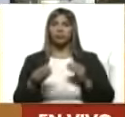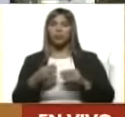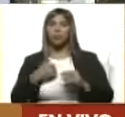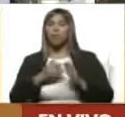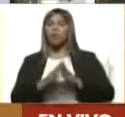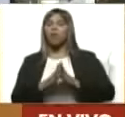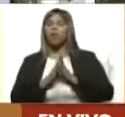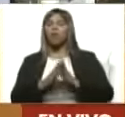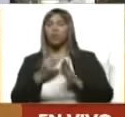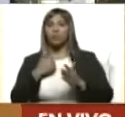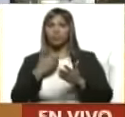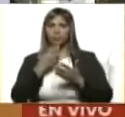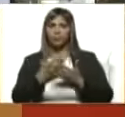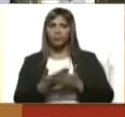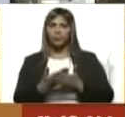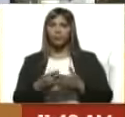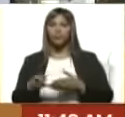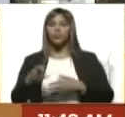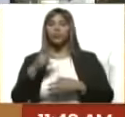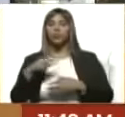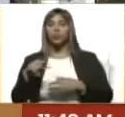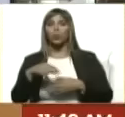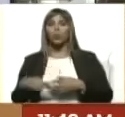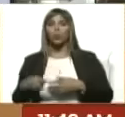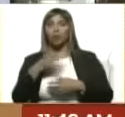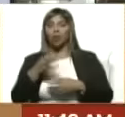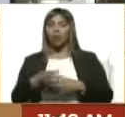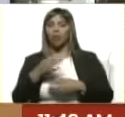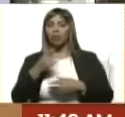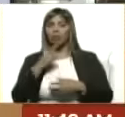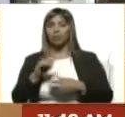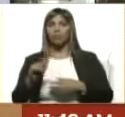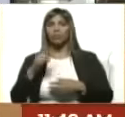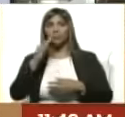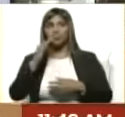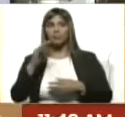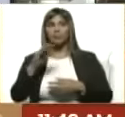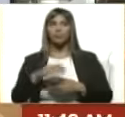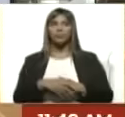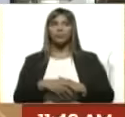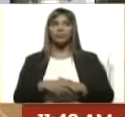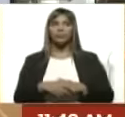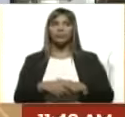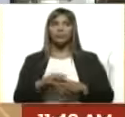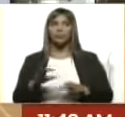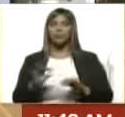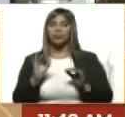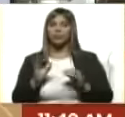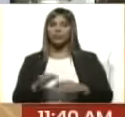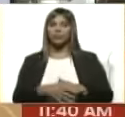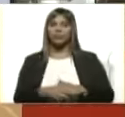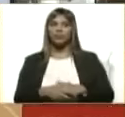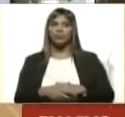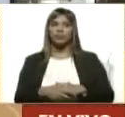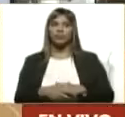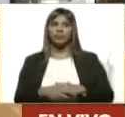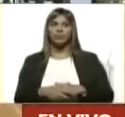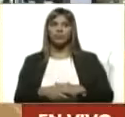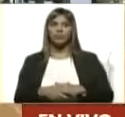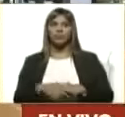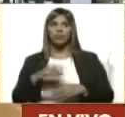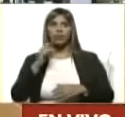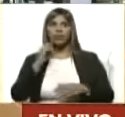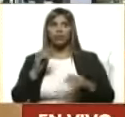pido, compañeros, hermanos que me escuchan, de las personas de la tercera edad, que deben tener un tratamiento especial el día